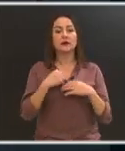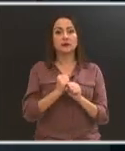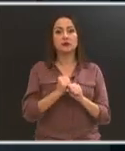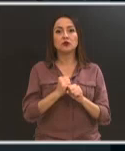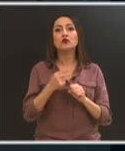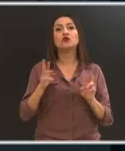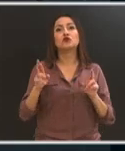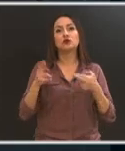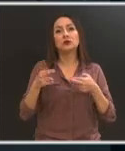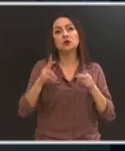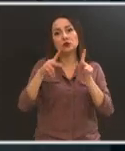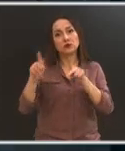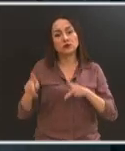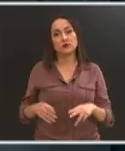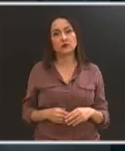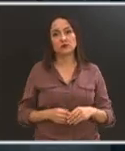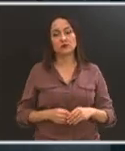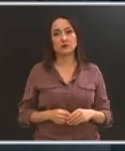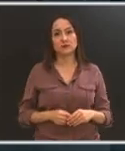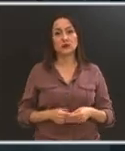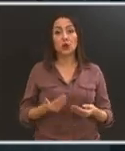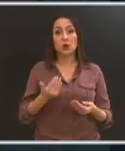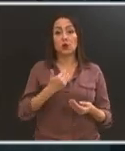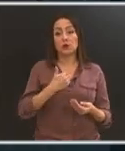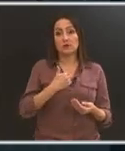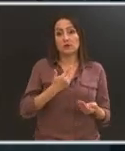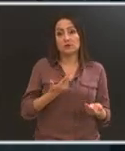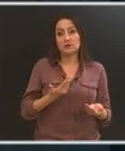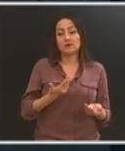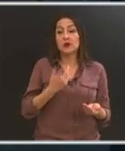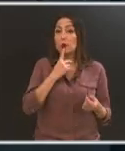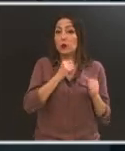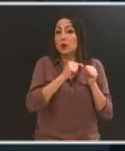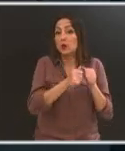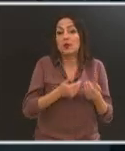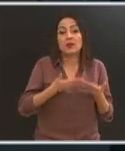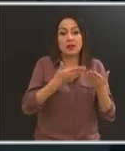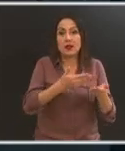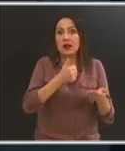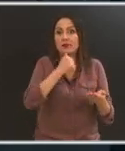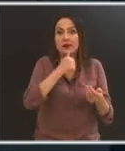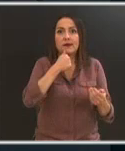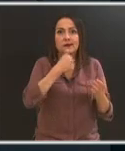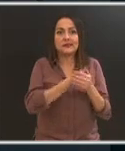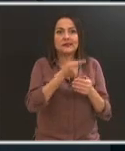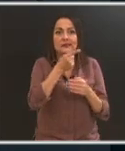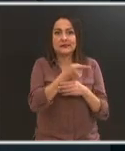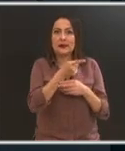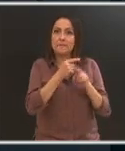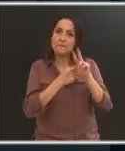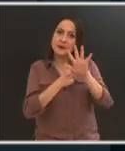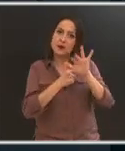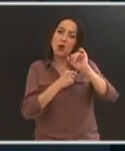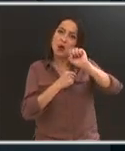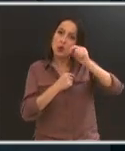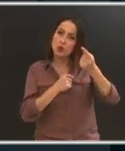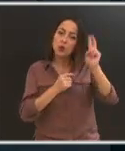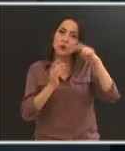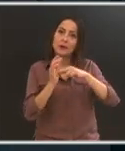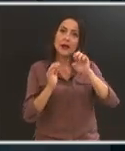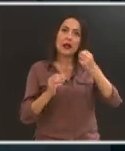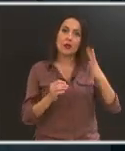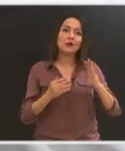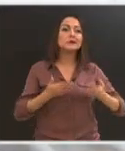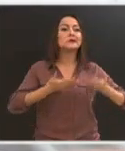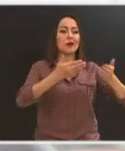el registro civil, pues tuvimos que continuar con la entrega de la carta. Y es ahí donde el 25 de agosto de 2014 se le